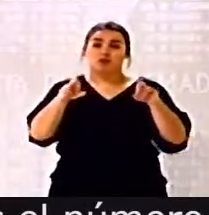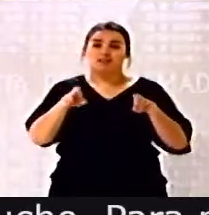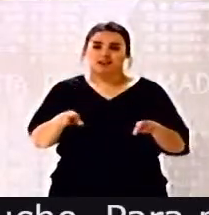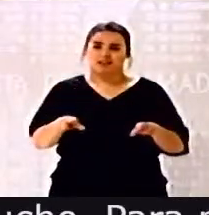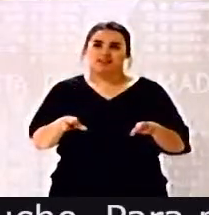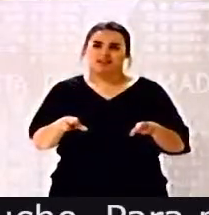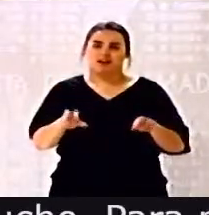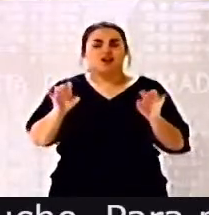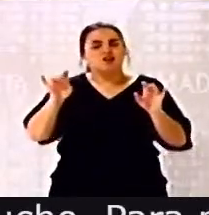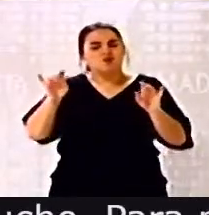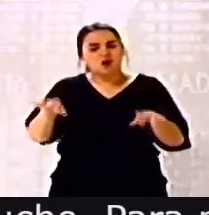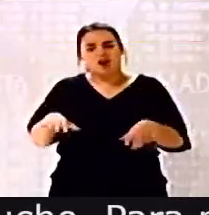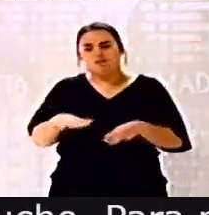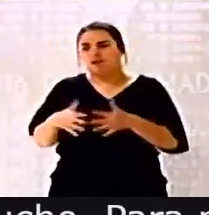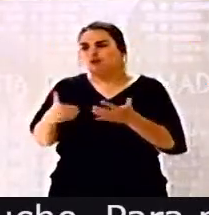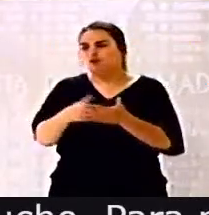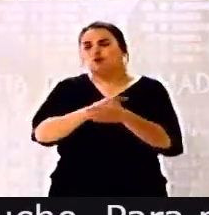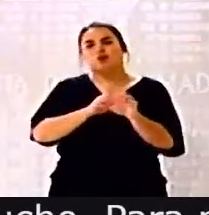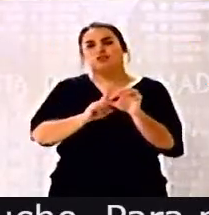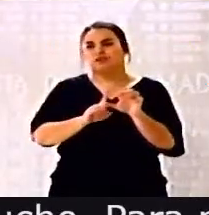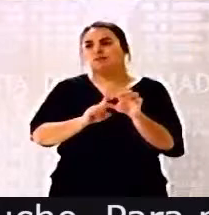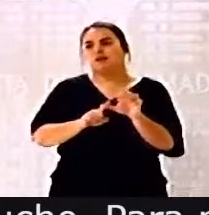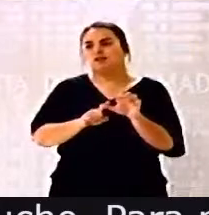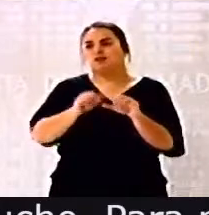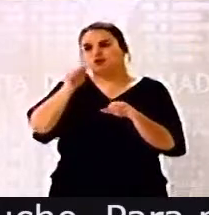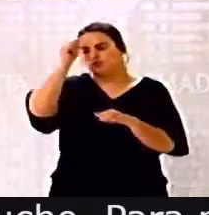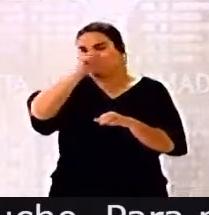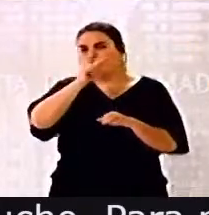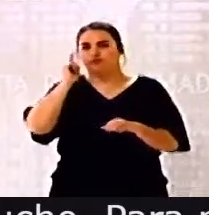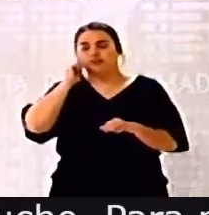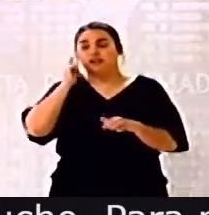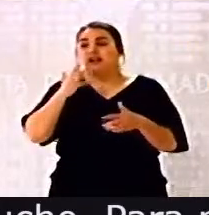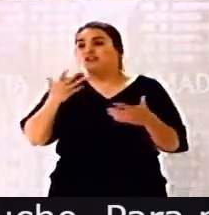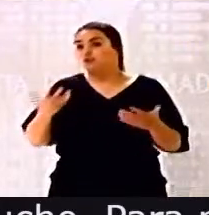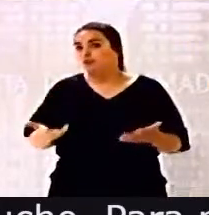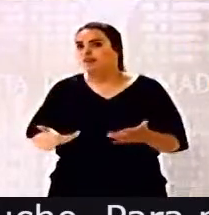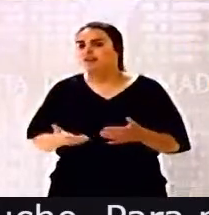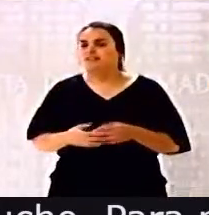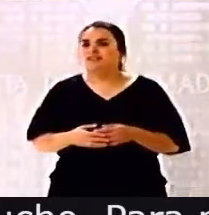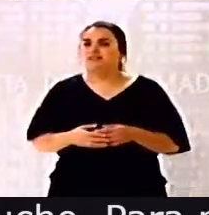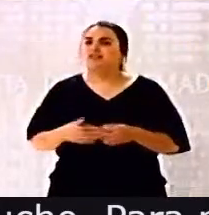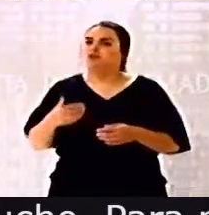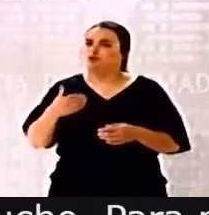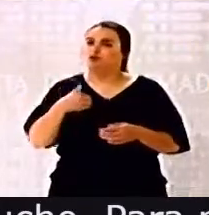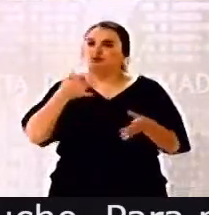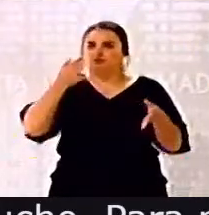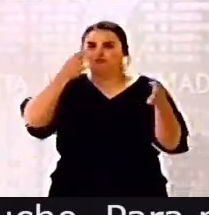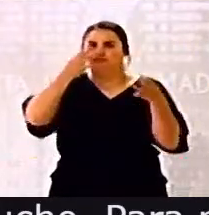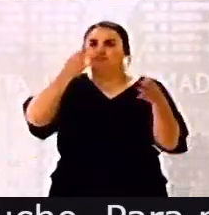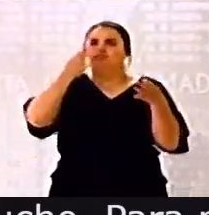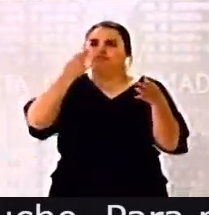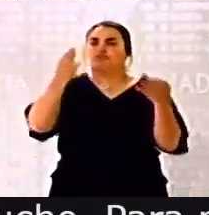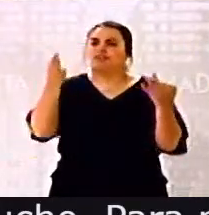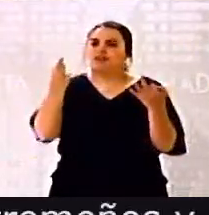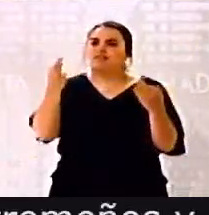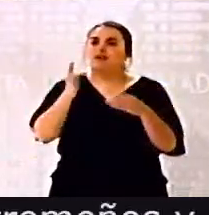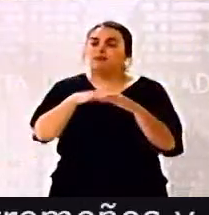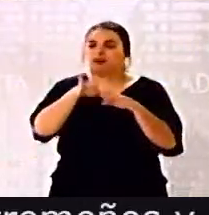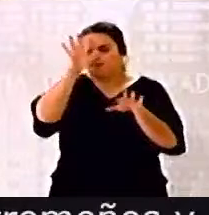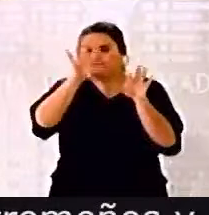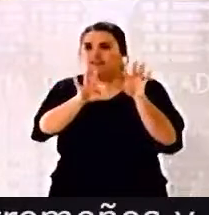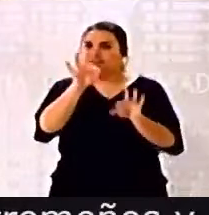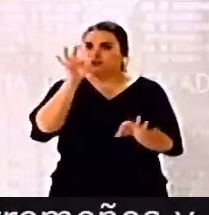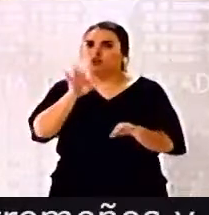como para todos los extremeños y extremeñas, y voy a ser muy cauteloso a la hora de tomar las